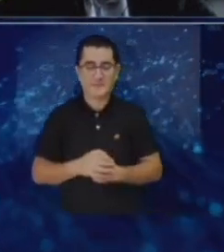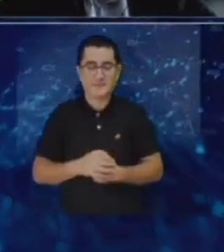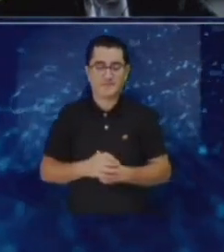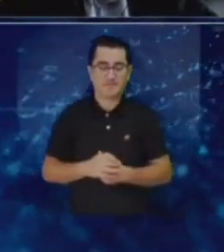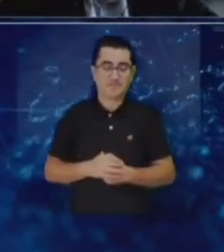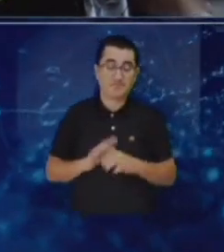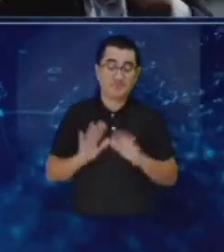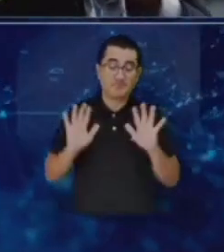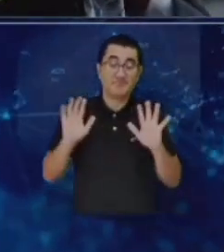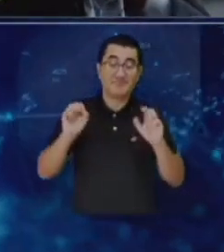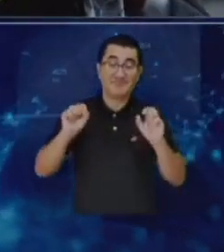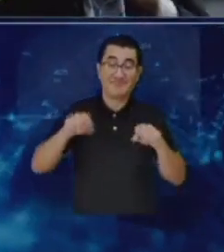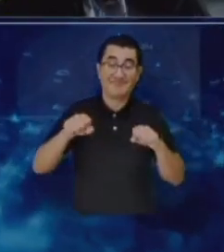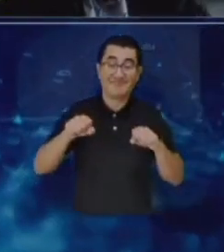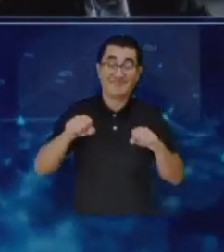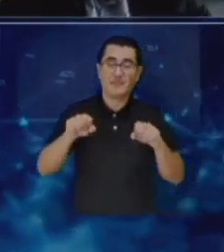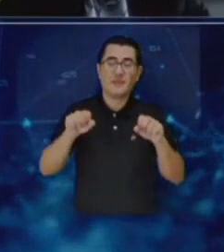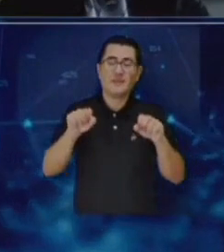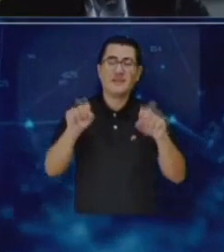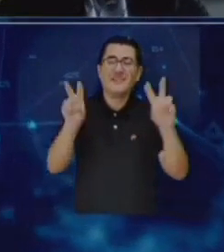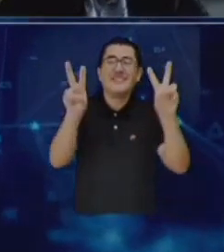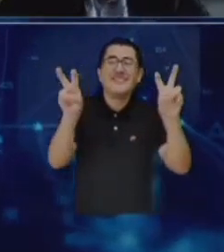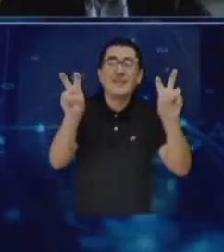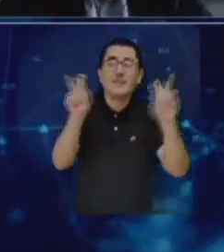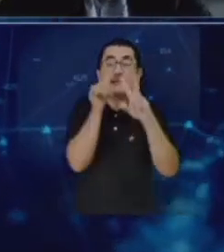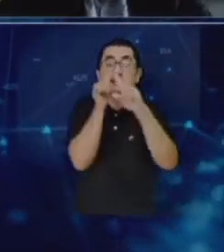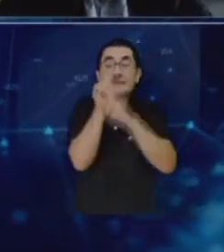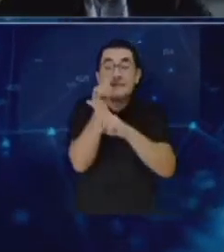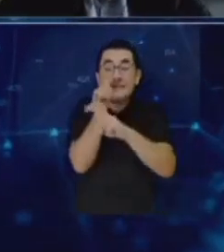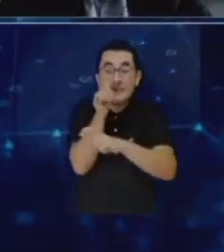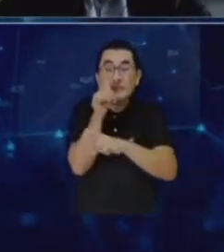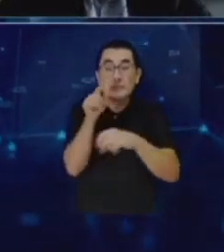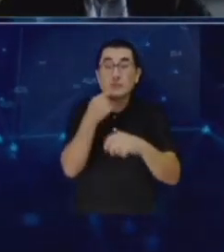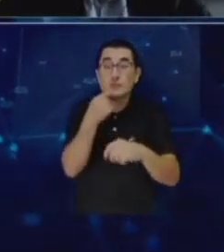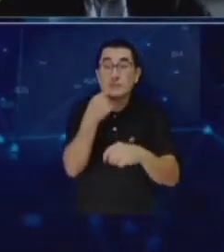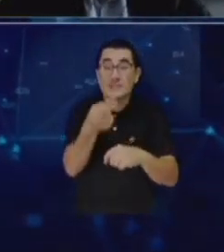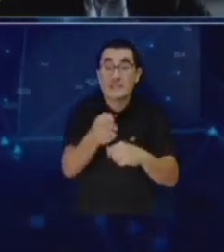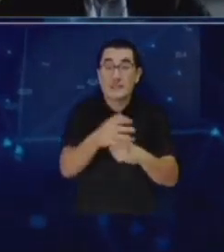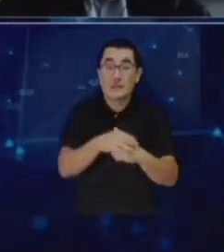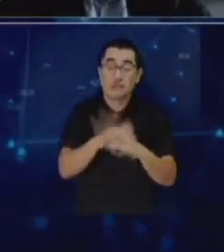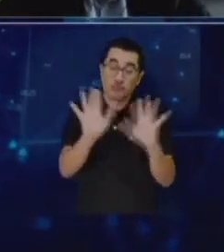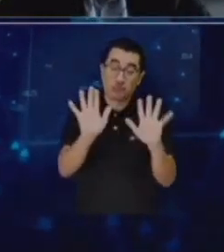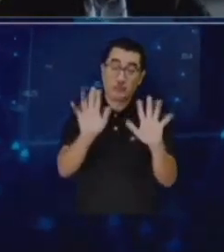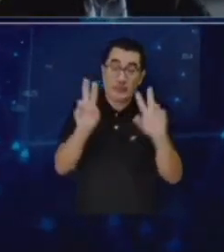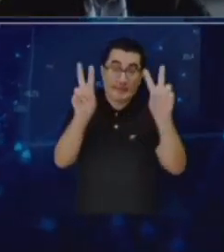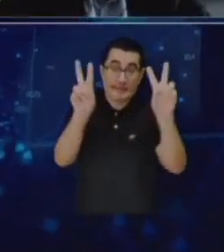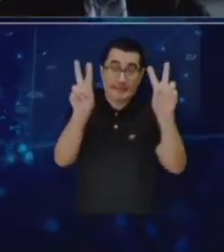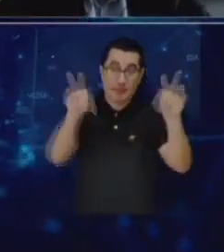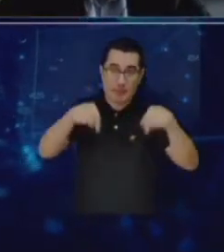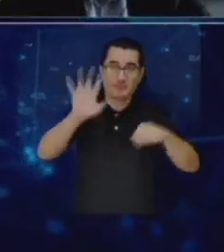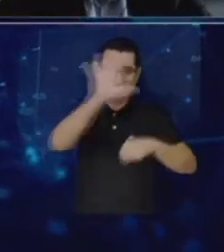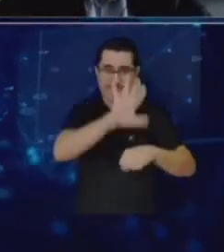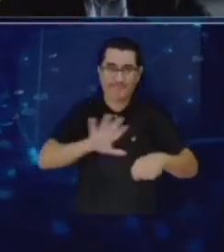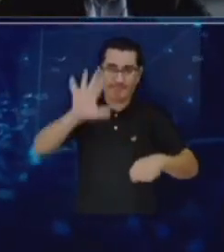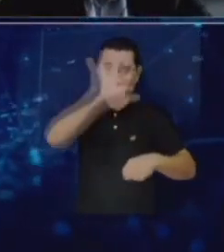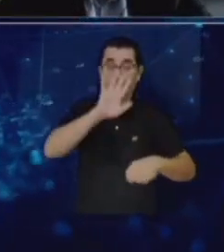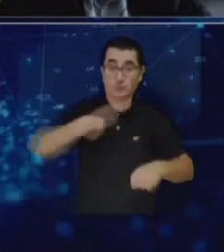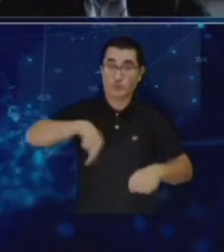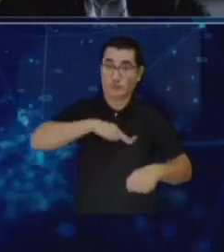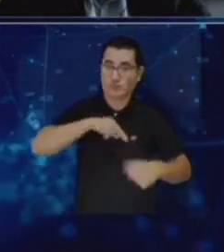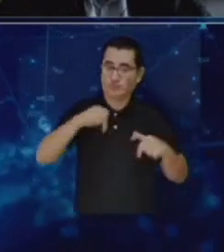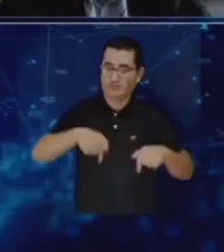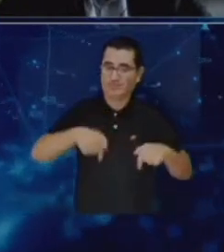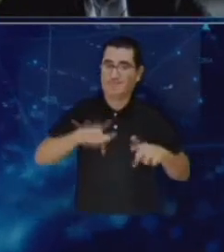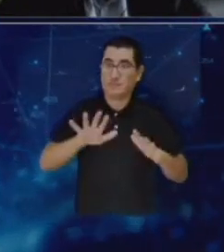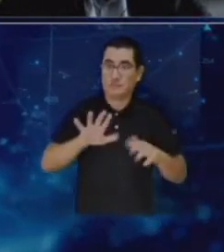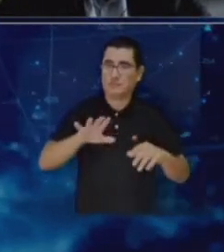Lo que se refiere a los temas científicos, también les decía, es un tema que en nuestra región se ha mostrado también muy